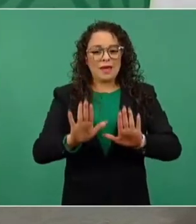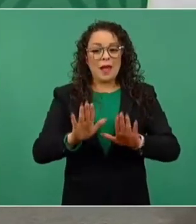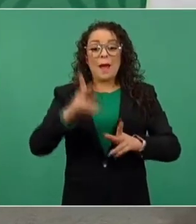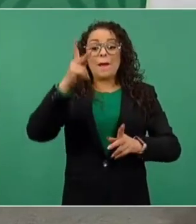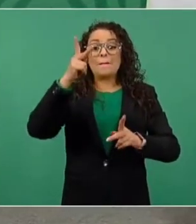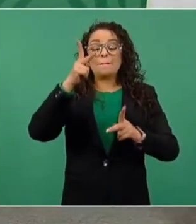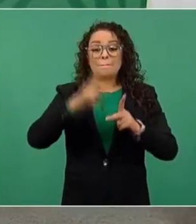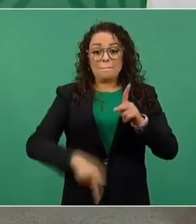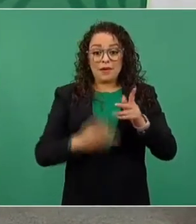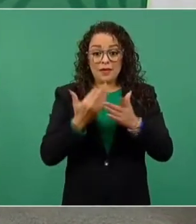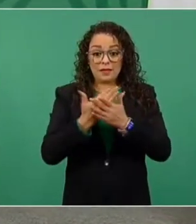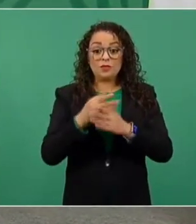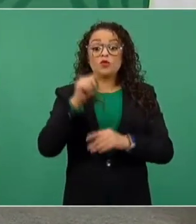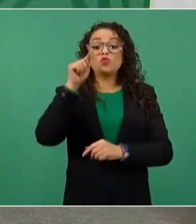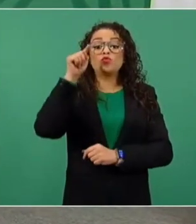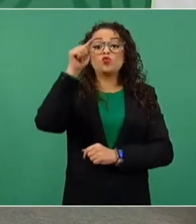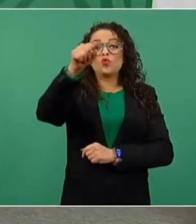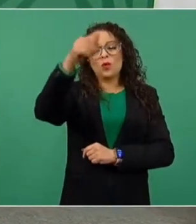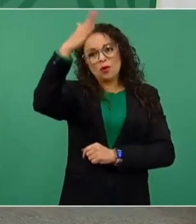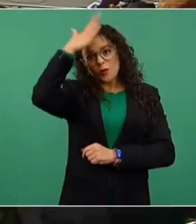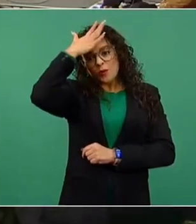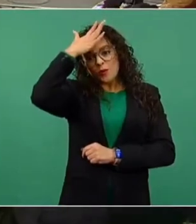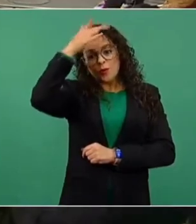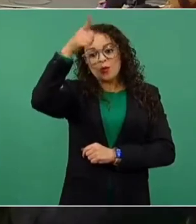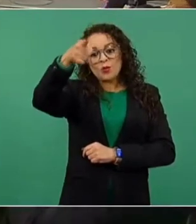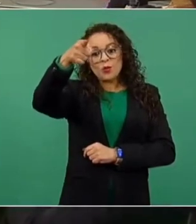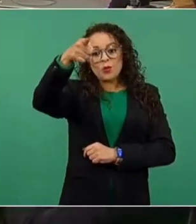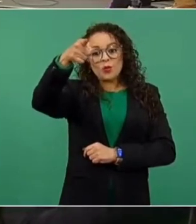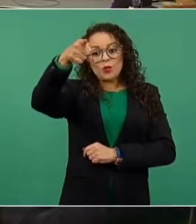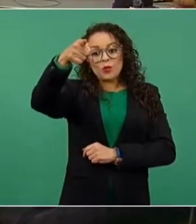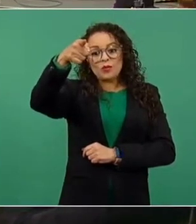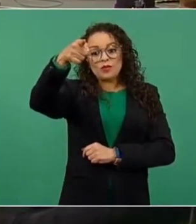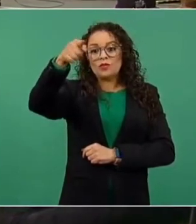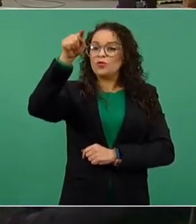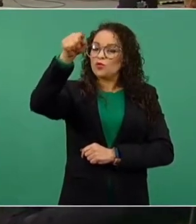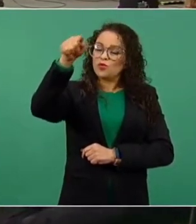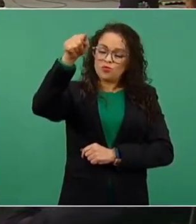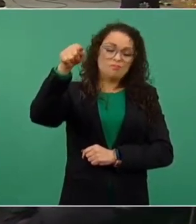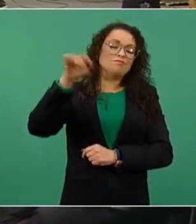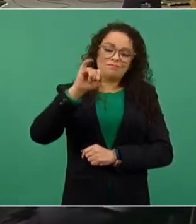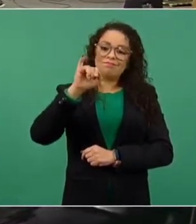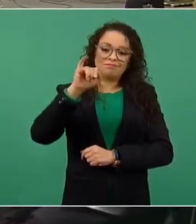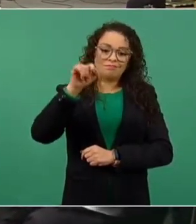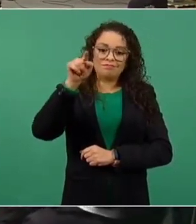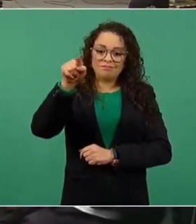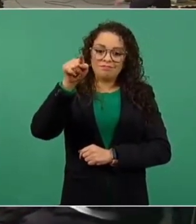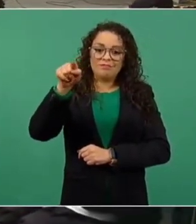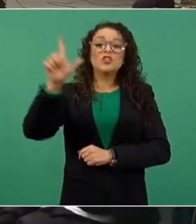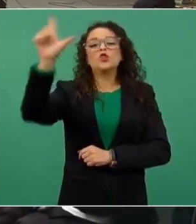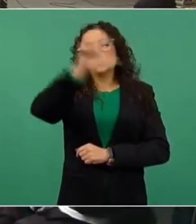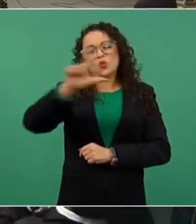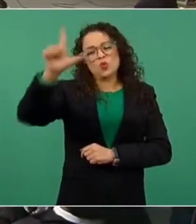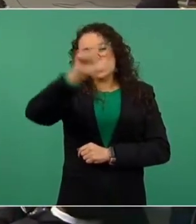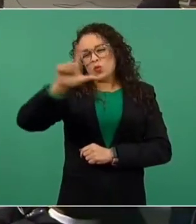pendiente, allá tú estás pendiente. Sí. Tienes que ser, tienes que estar el lunes,